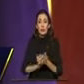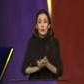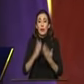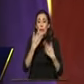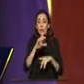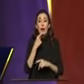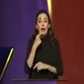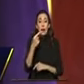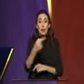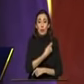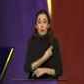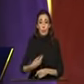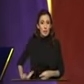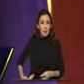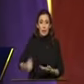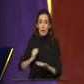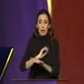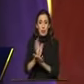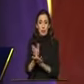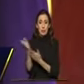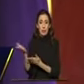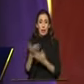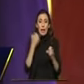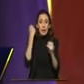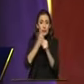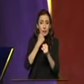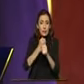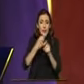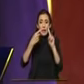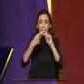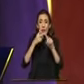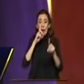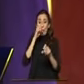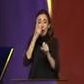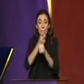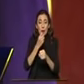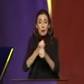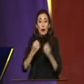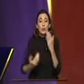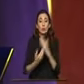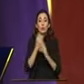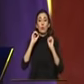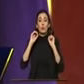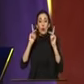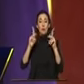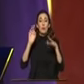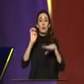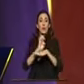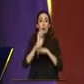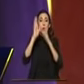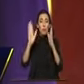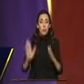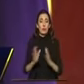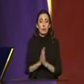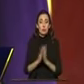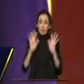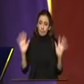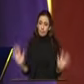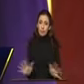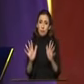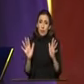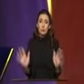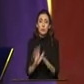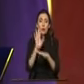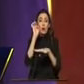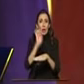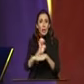el señor presidente de la Asamblea. Trabajo, empleo y oportunidades para los ecuatorianos y ecuatorianas. Vamos por un